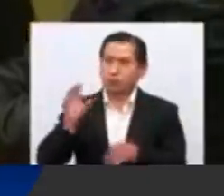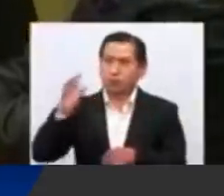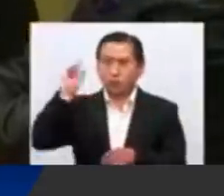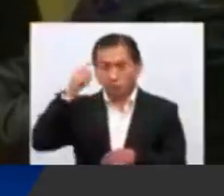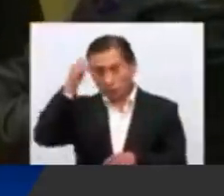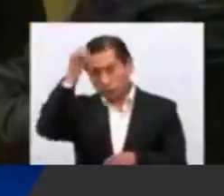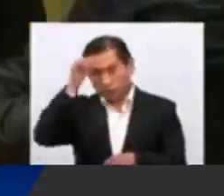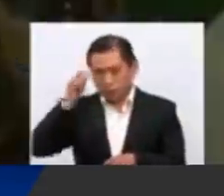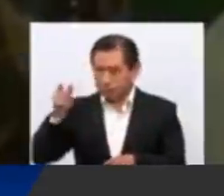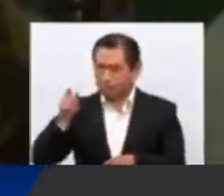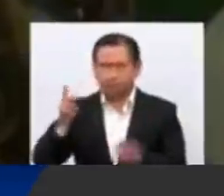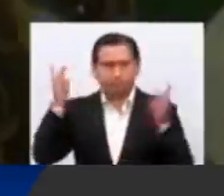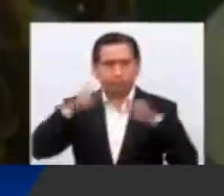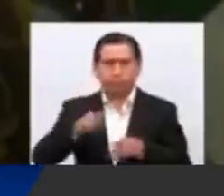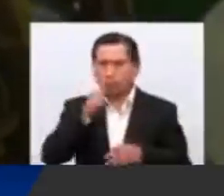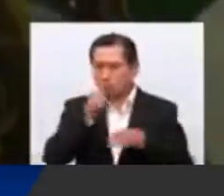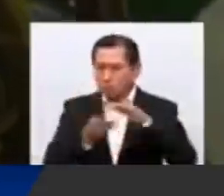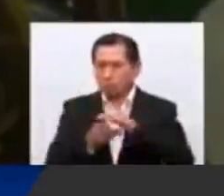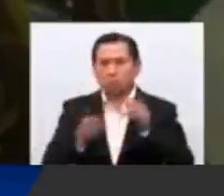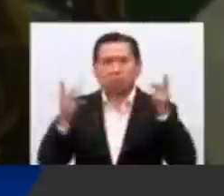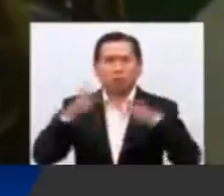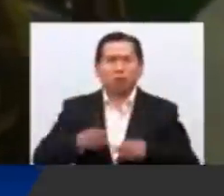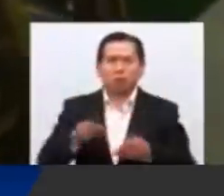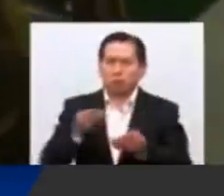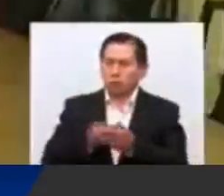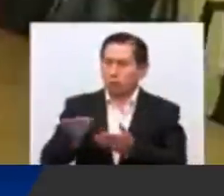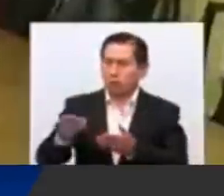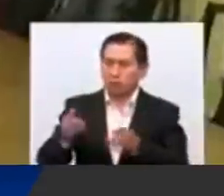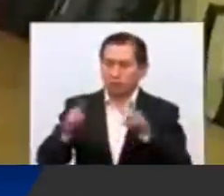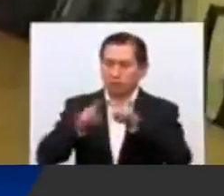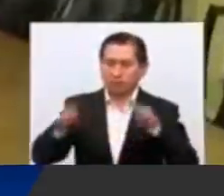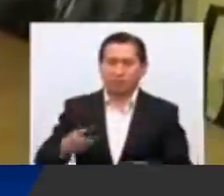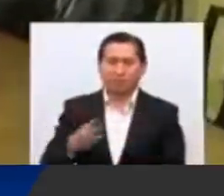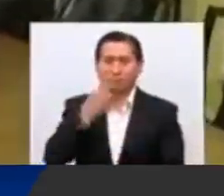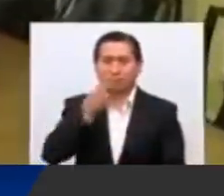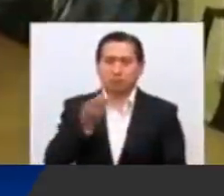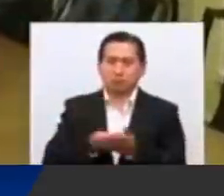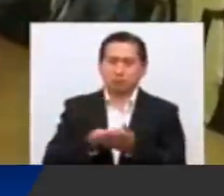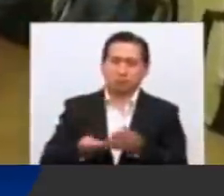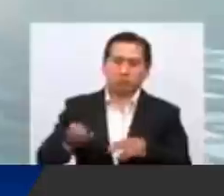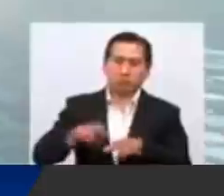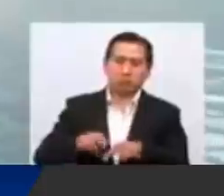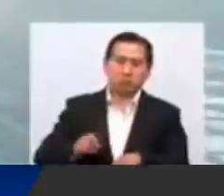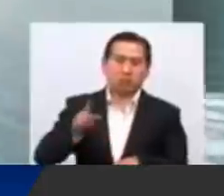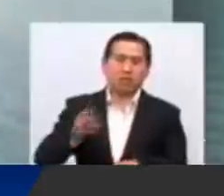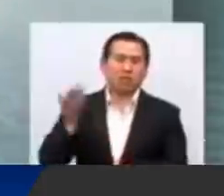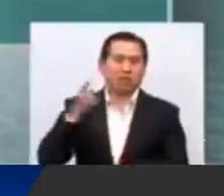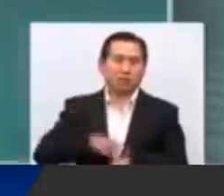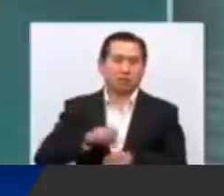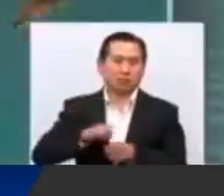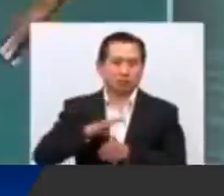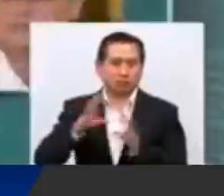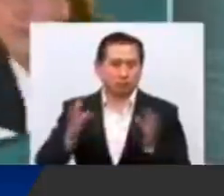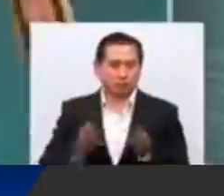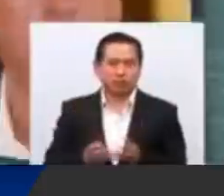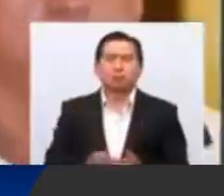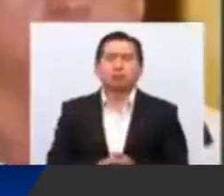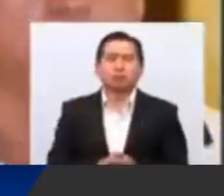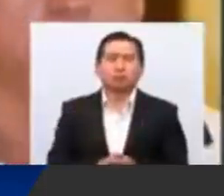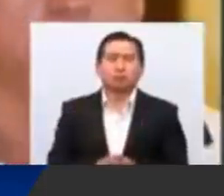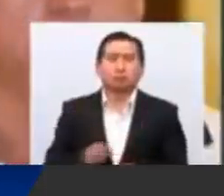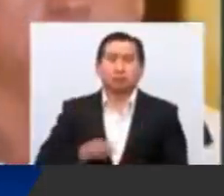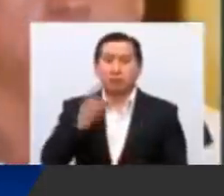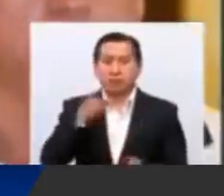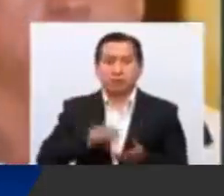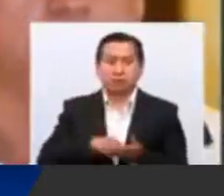de Áñez fue el más corrupto por la compra de respiradores con sobreprecios durante la pandemia. Manifesté que casi era